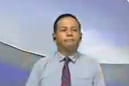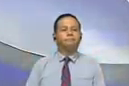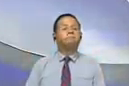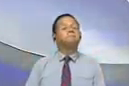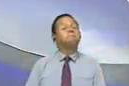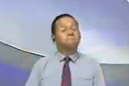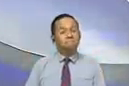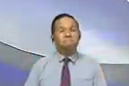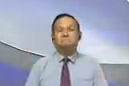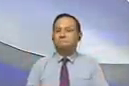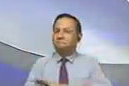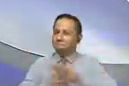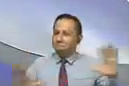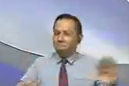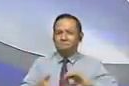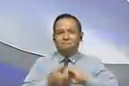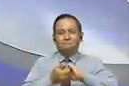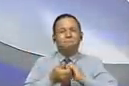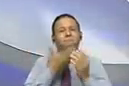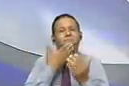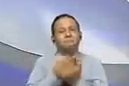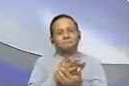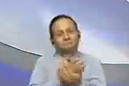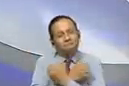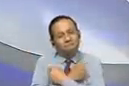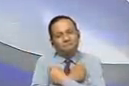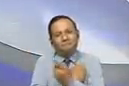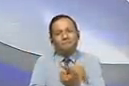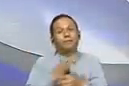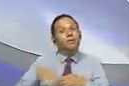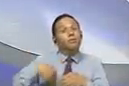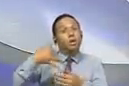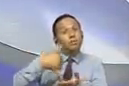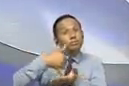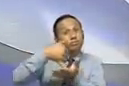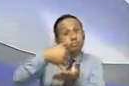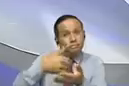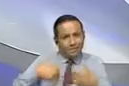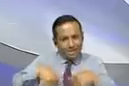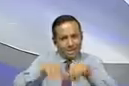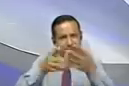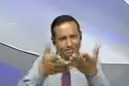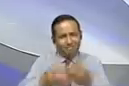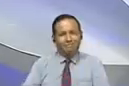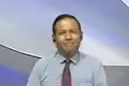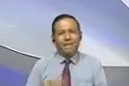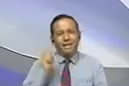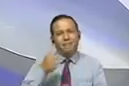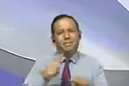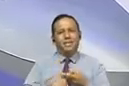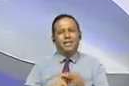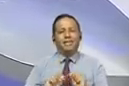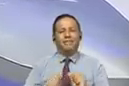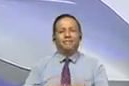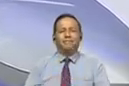Y bien, amigos, así nos despedimos. Un fuerte abrazo para todos. Enseguida Copa con José Alberto Molecín. Hasta mañana.